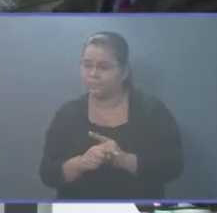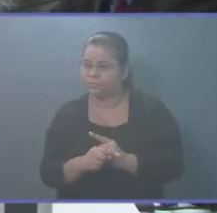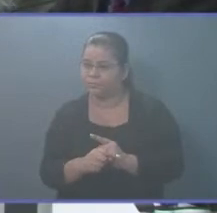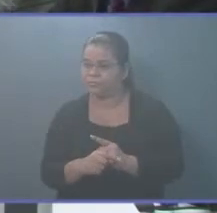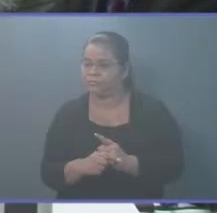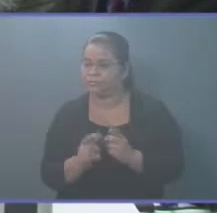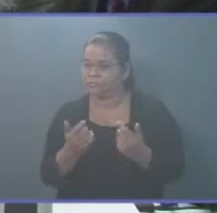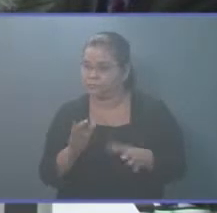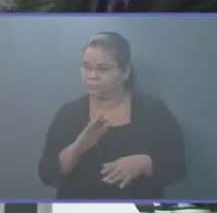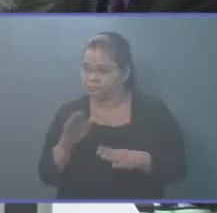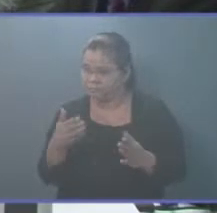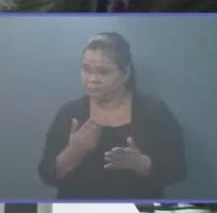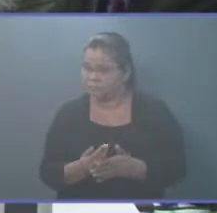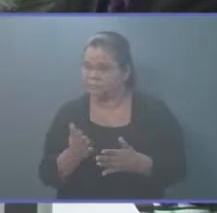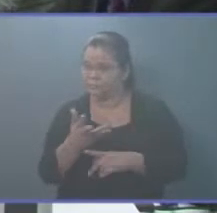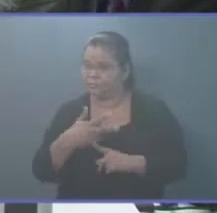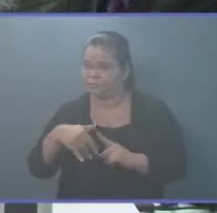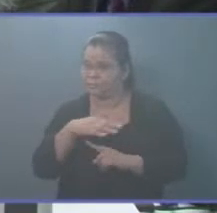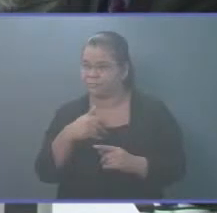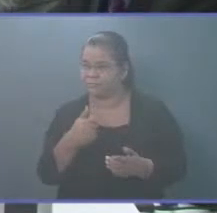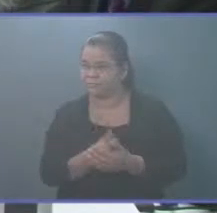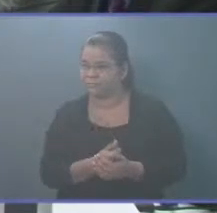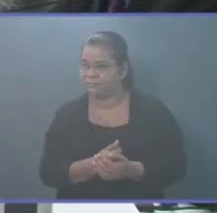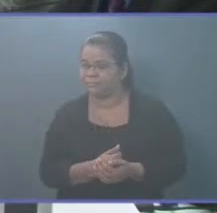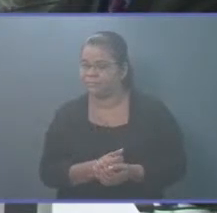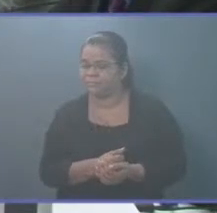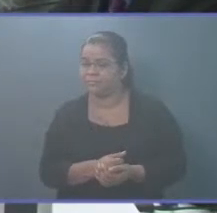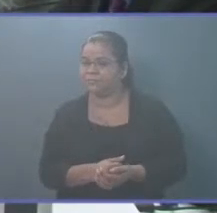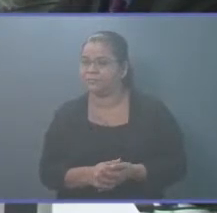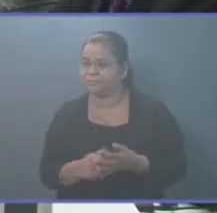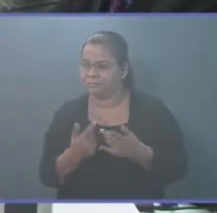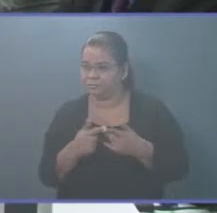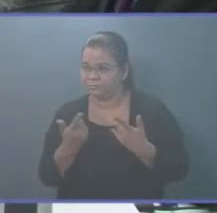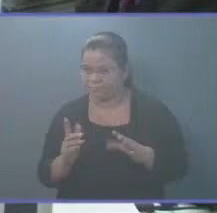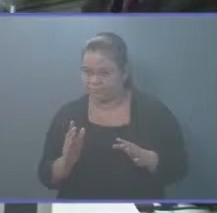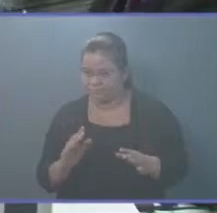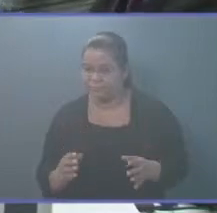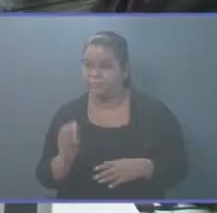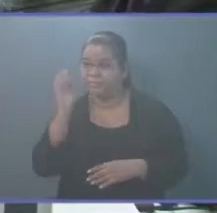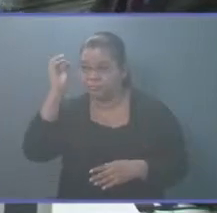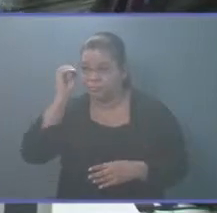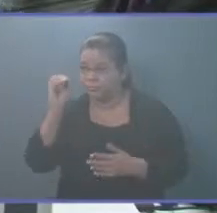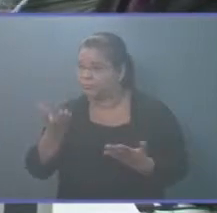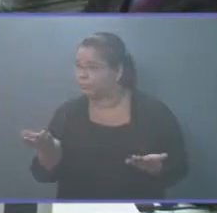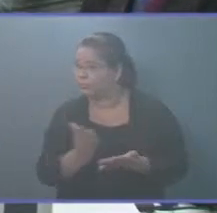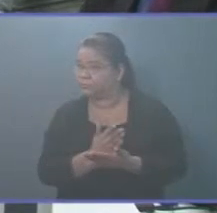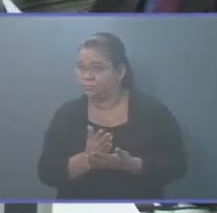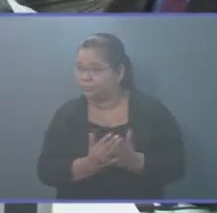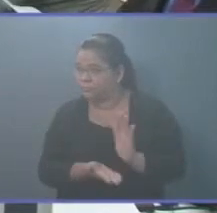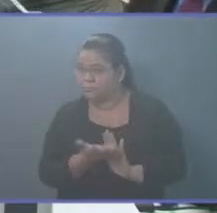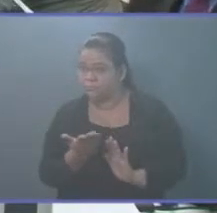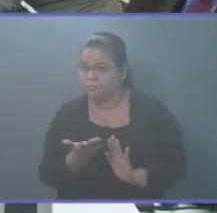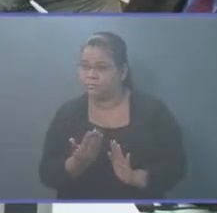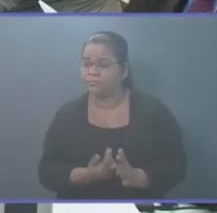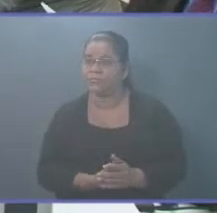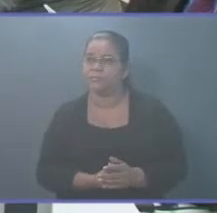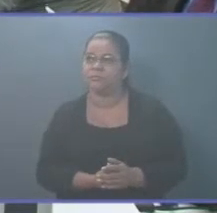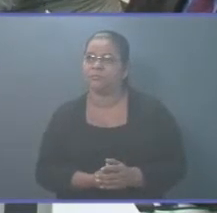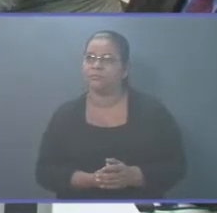9, circunstancias agravantes. Señores diputados, ¿alguna observación? No lo hay, evidenciada.